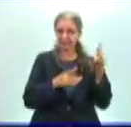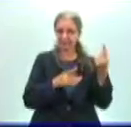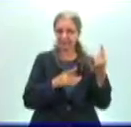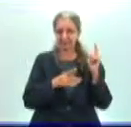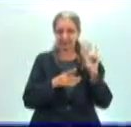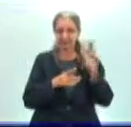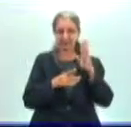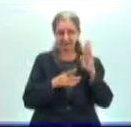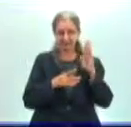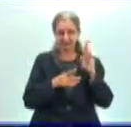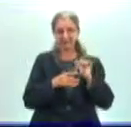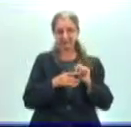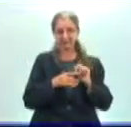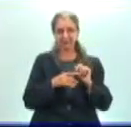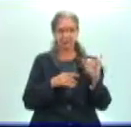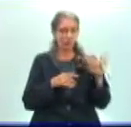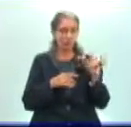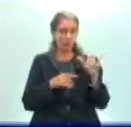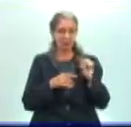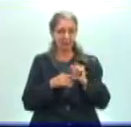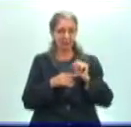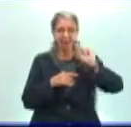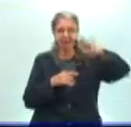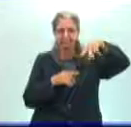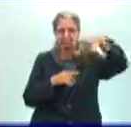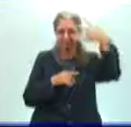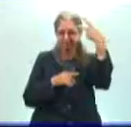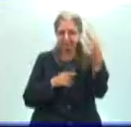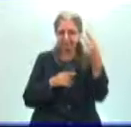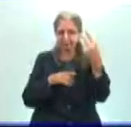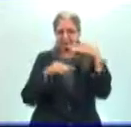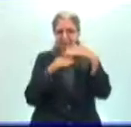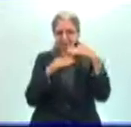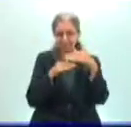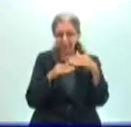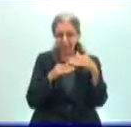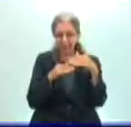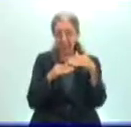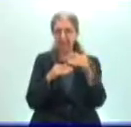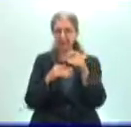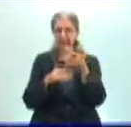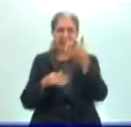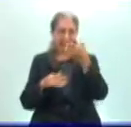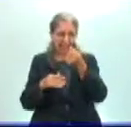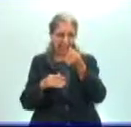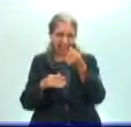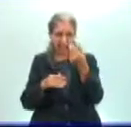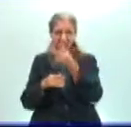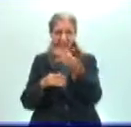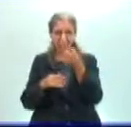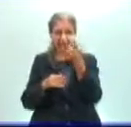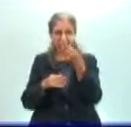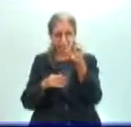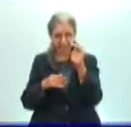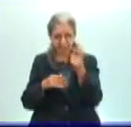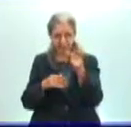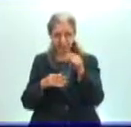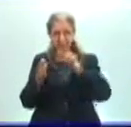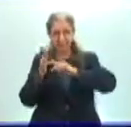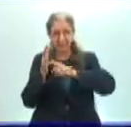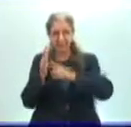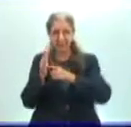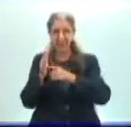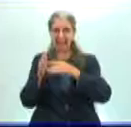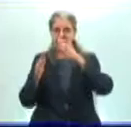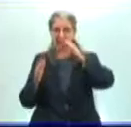B es igual al producto de la hipotenusa, que le hemos llamado A, por la